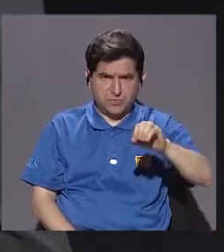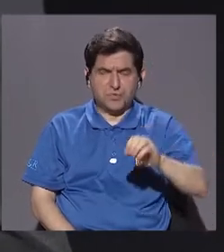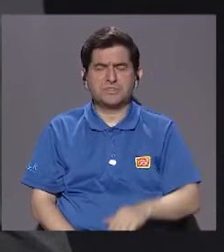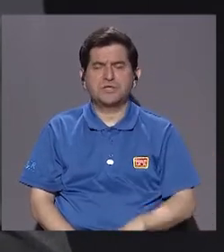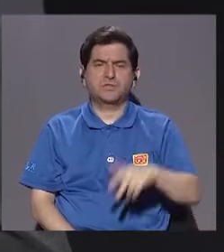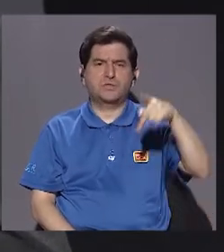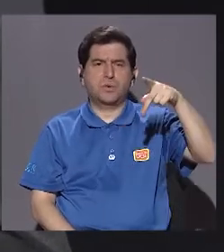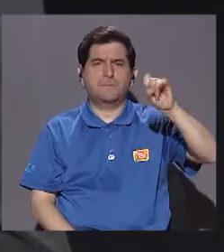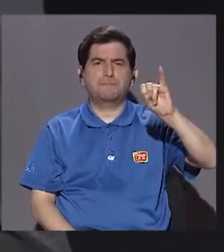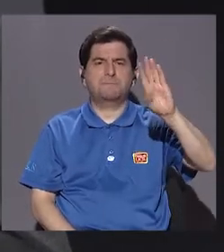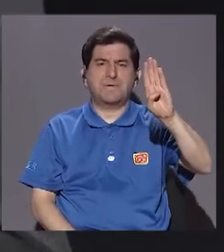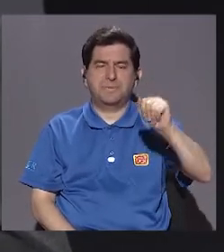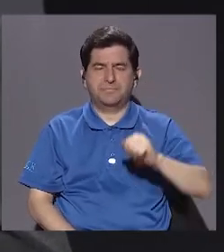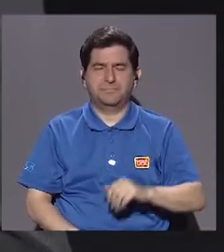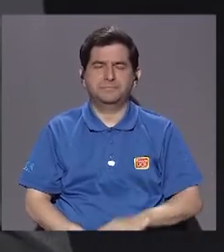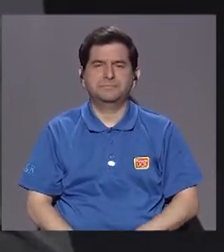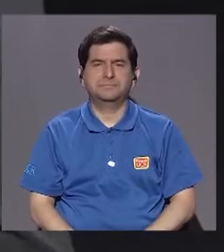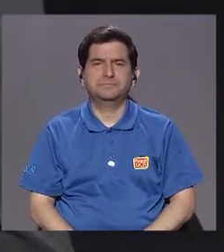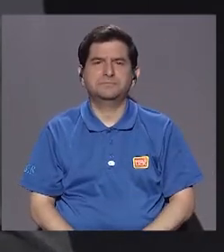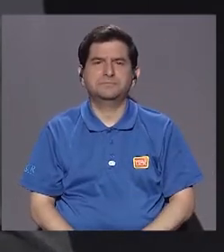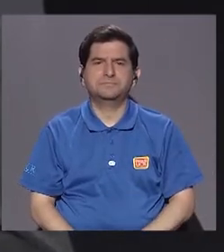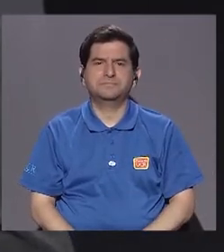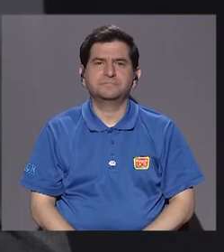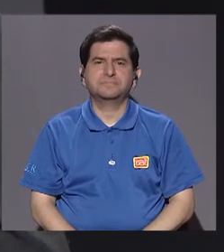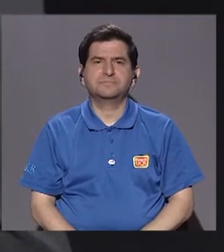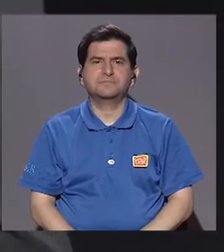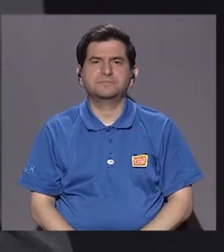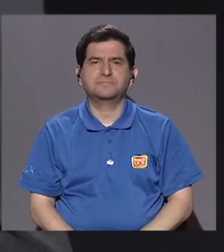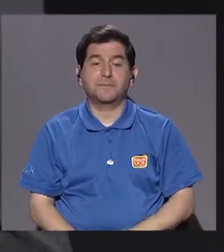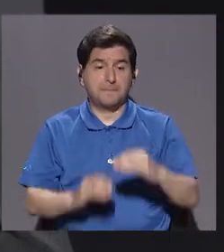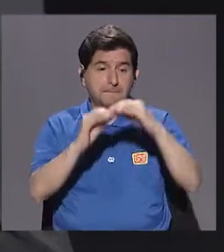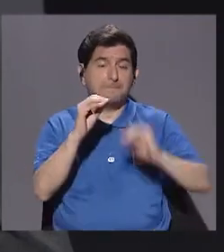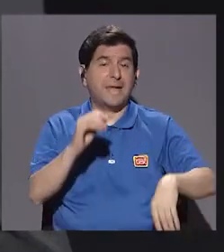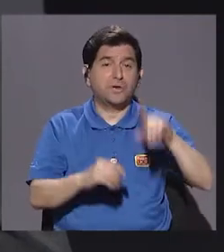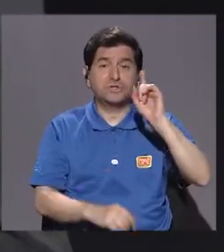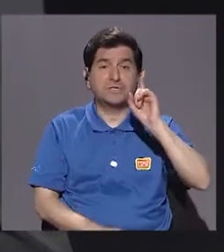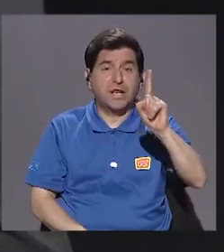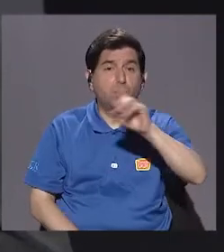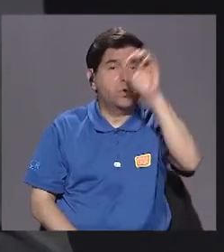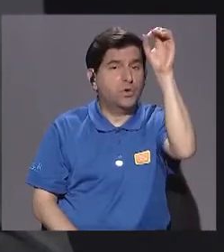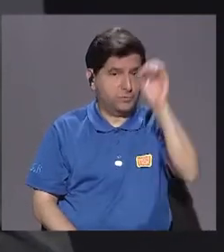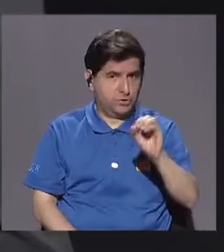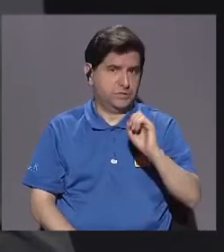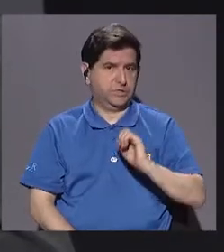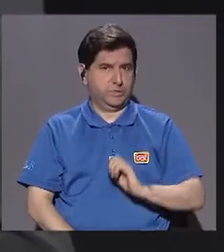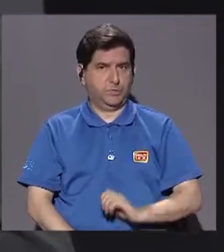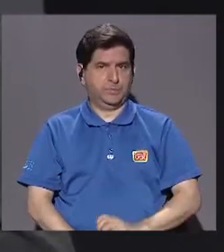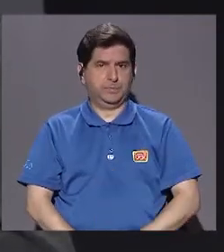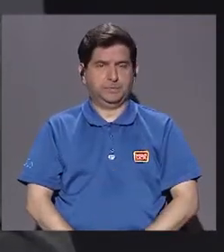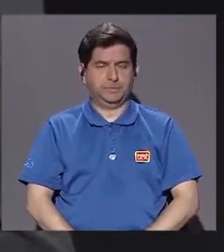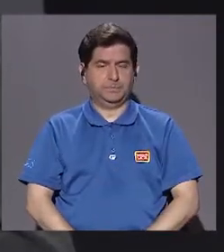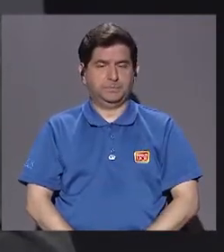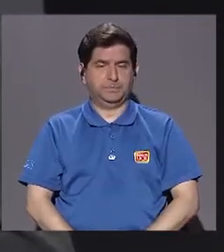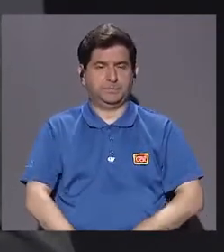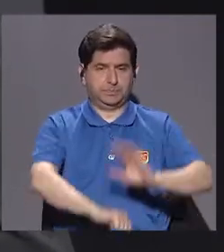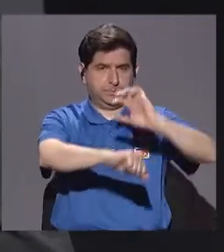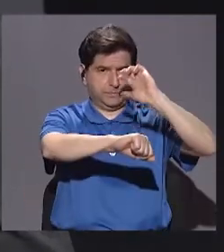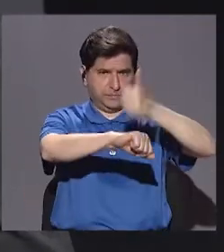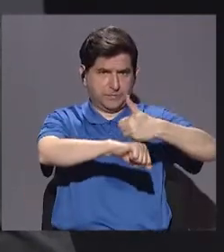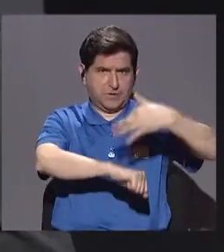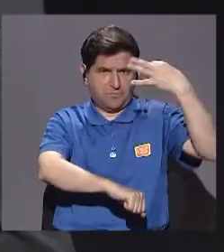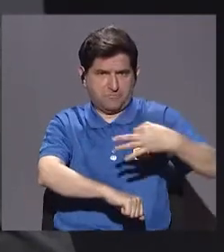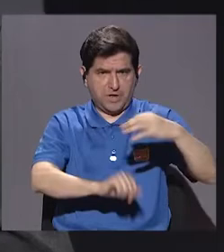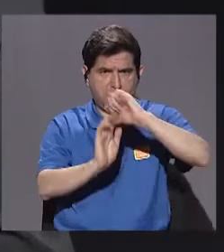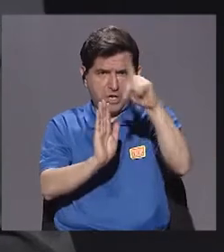producto interno bruto bueno entonces es decir menos de un 1% se establece